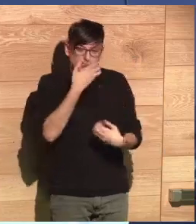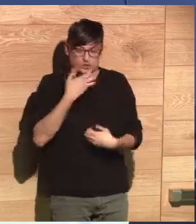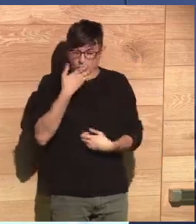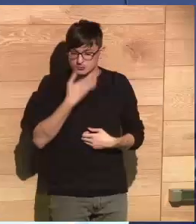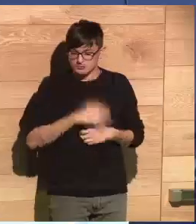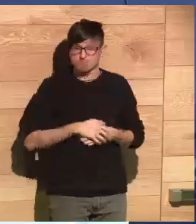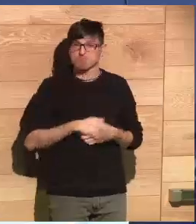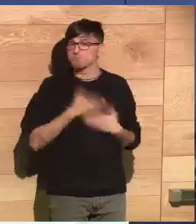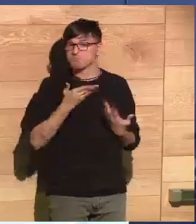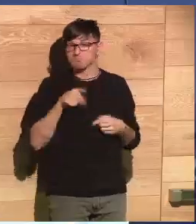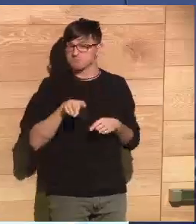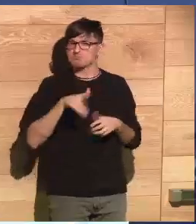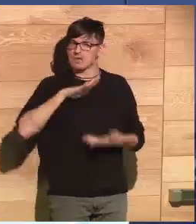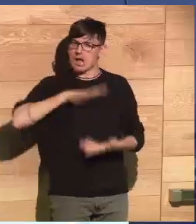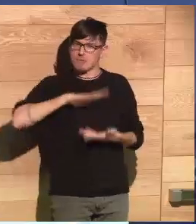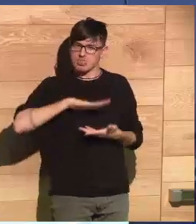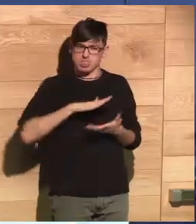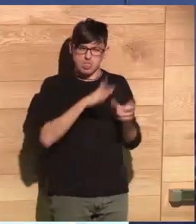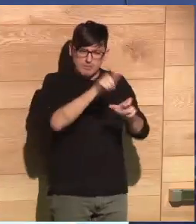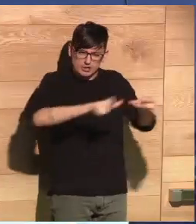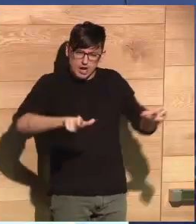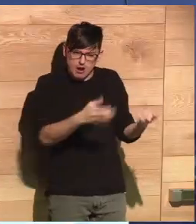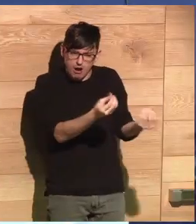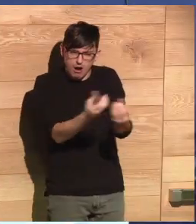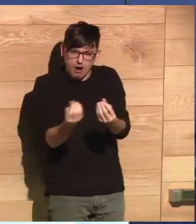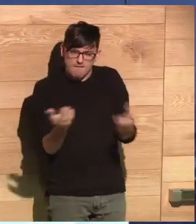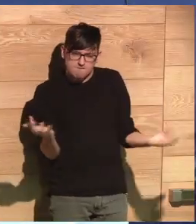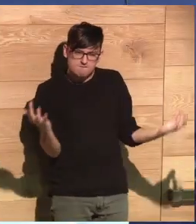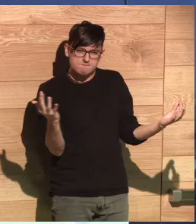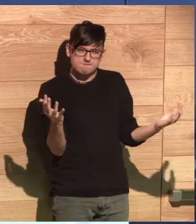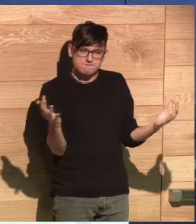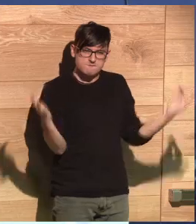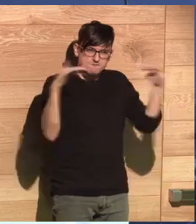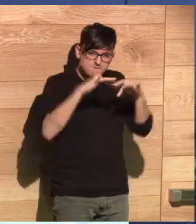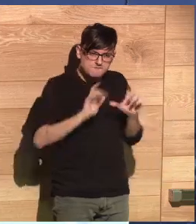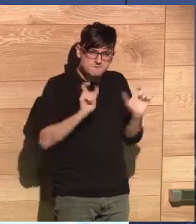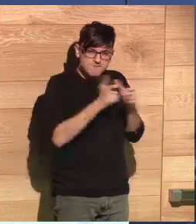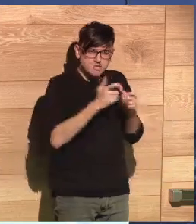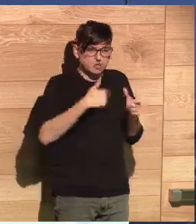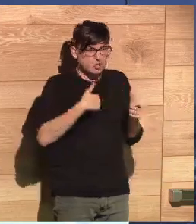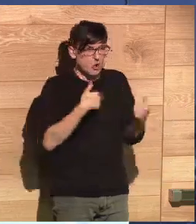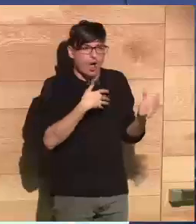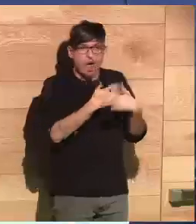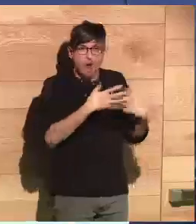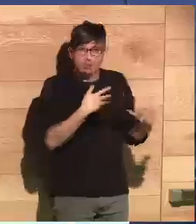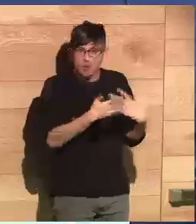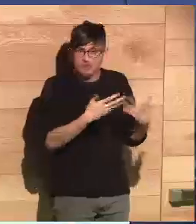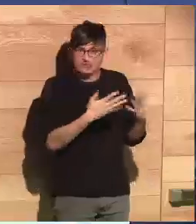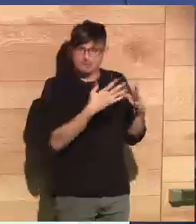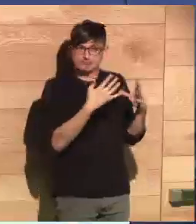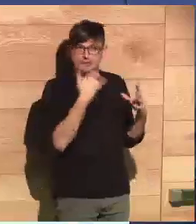cuentos es que ha sido capaz de reunir a un montón de gente. Yo ya he conocido a un montón de autoras a las que les he escrito miles de correos electrónicos y no había visto